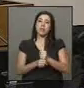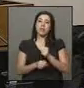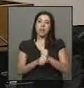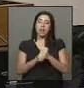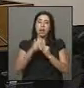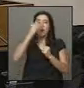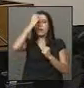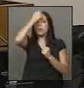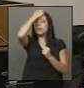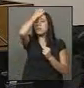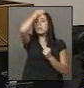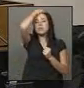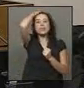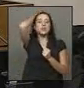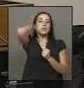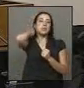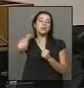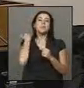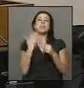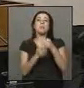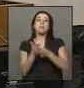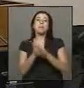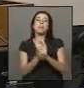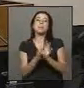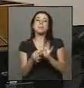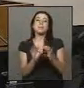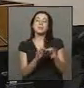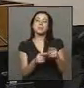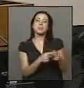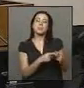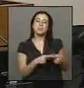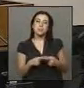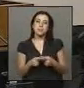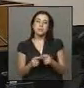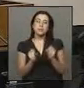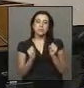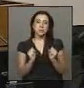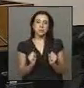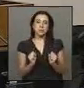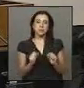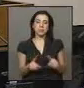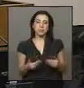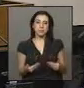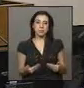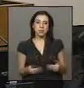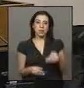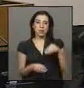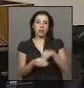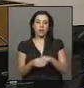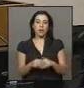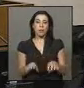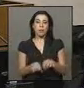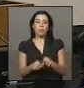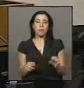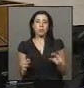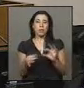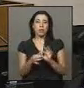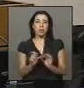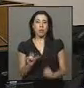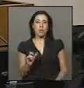y la perseverancia de todas las organizaciones sociales que han hecho posible que hoy vayamos a votar este pacto de unión civil en el